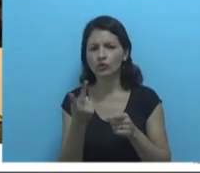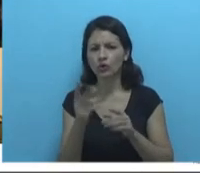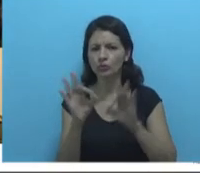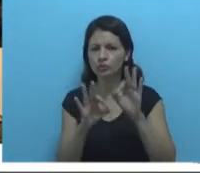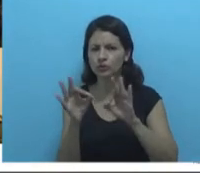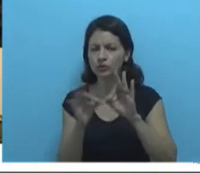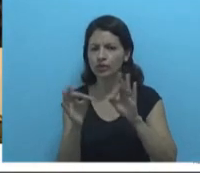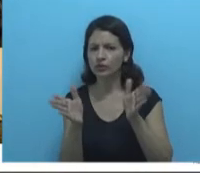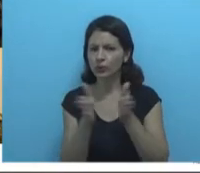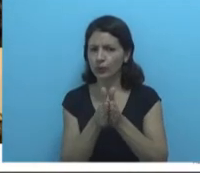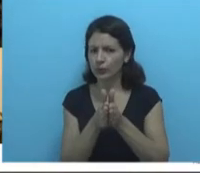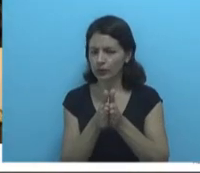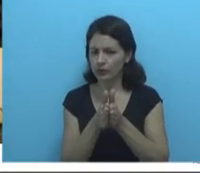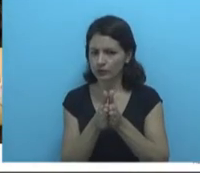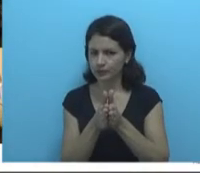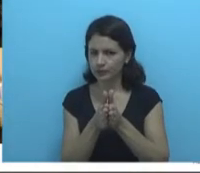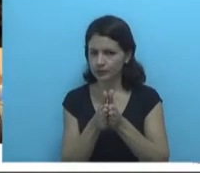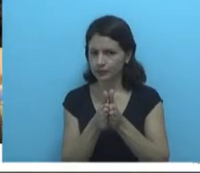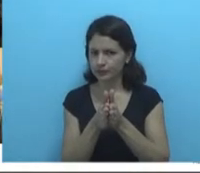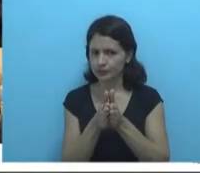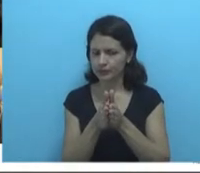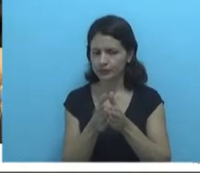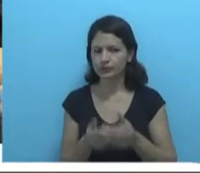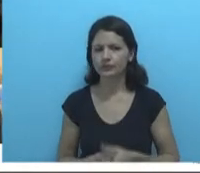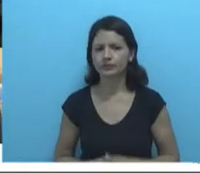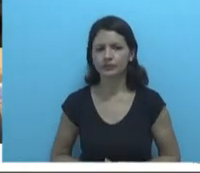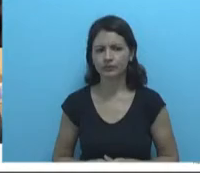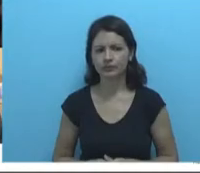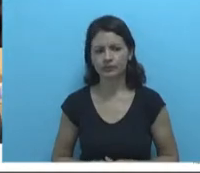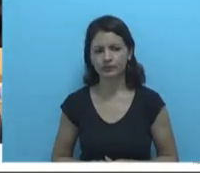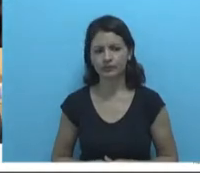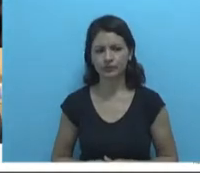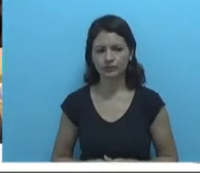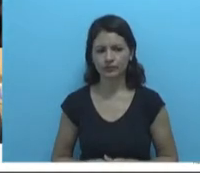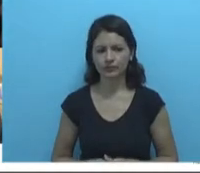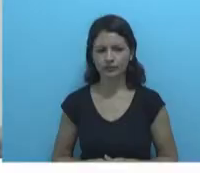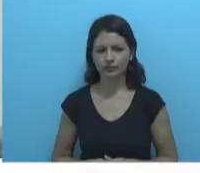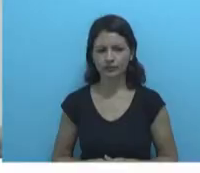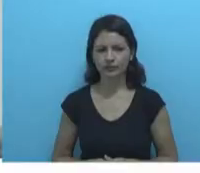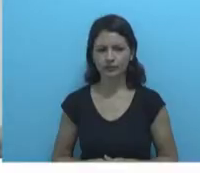que solicitó hoy en labor parlamentaria el diputado Mayoraz.